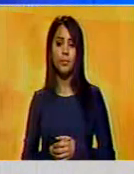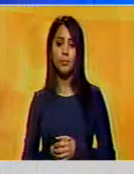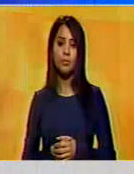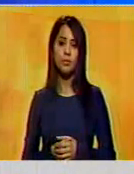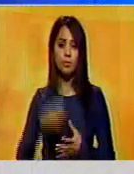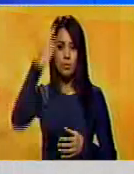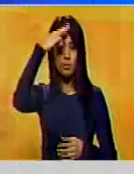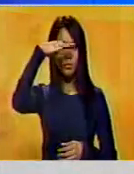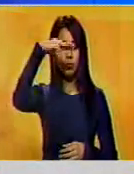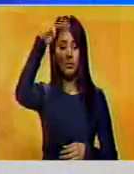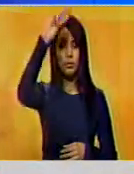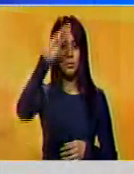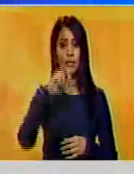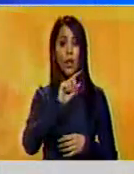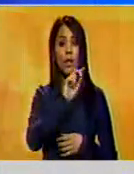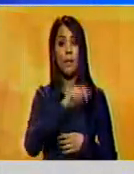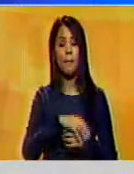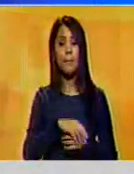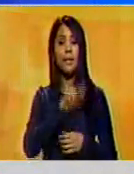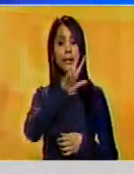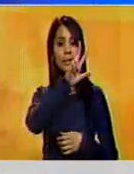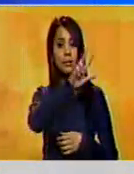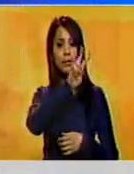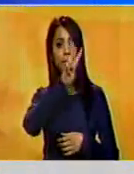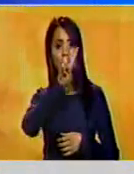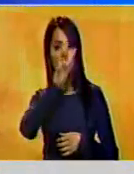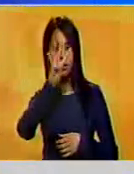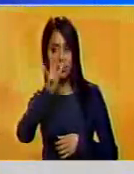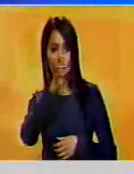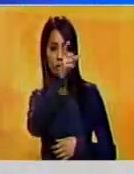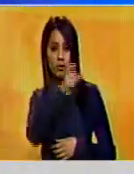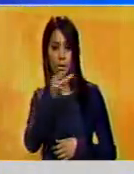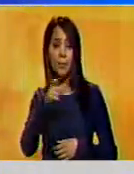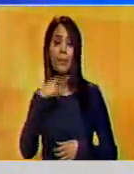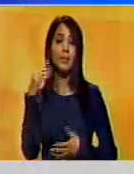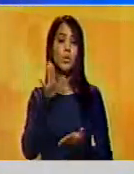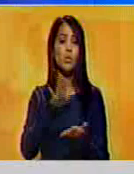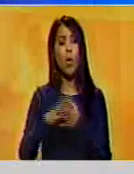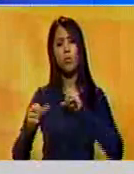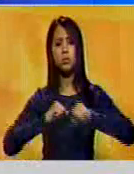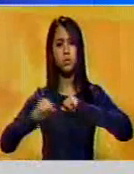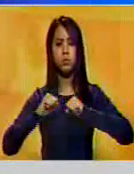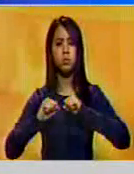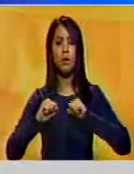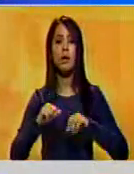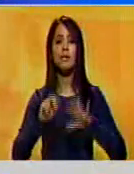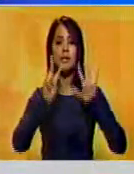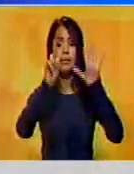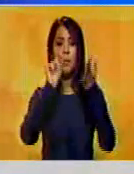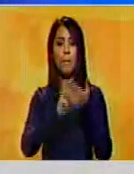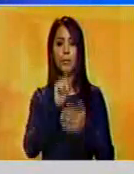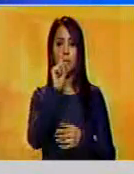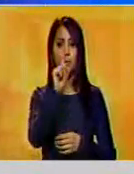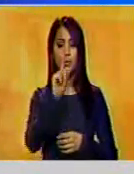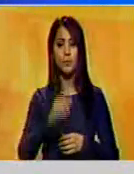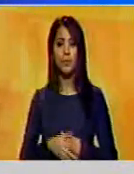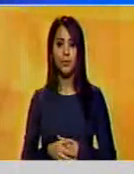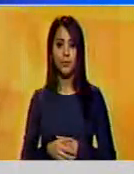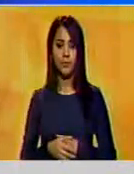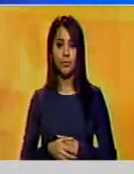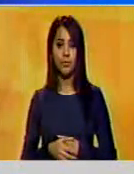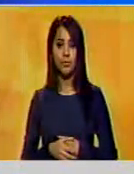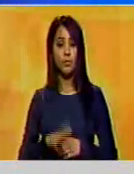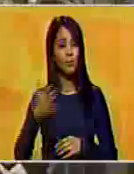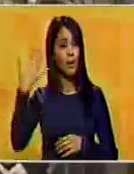en méxico ascendió a 200 324 las víctimas mortales del terremoto de magnitud 7.1 que sacudió la zona central del país el